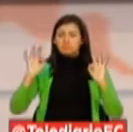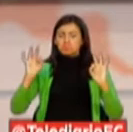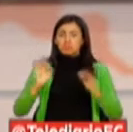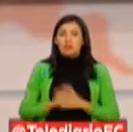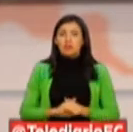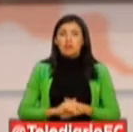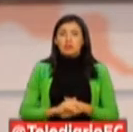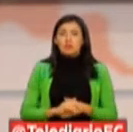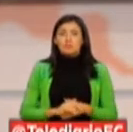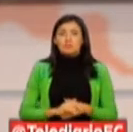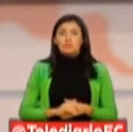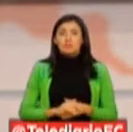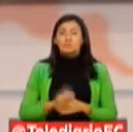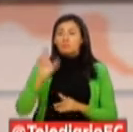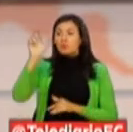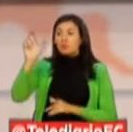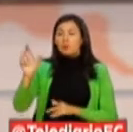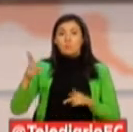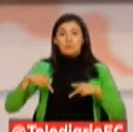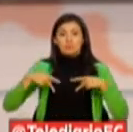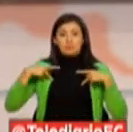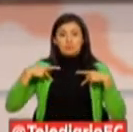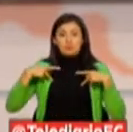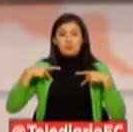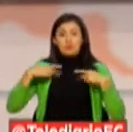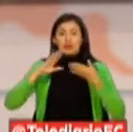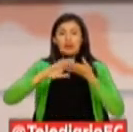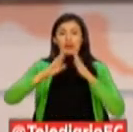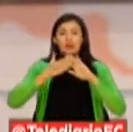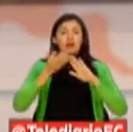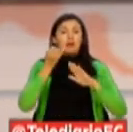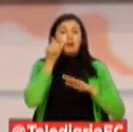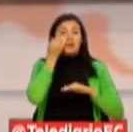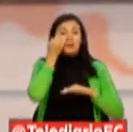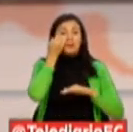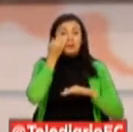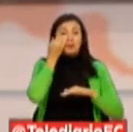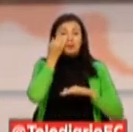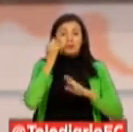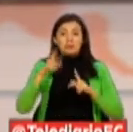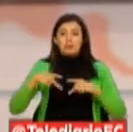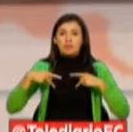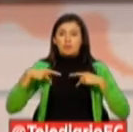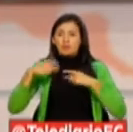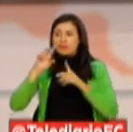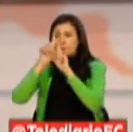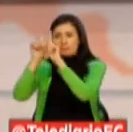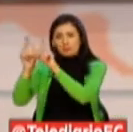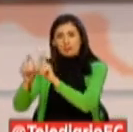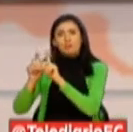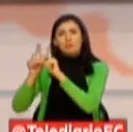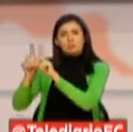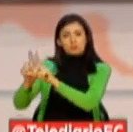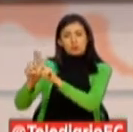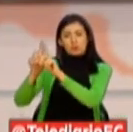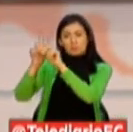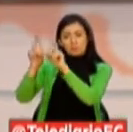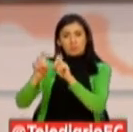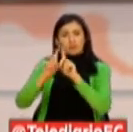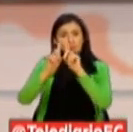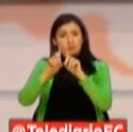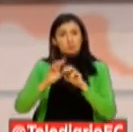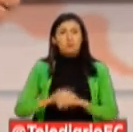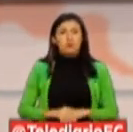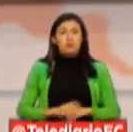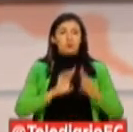libro. Vivió un año con indígenas de la zona y ella preguntó cuando llegó la cuaresma